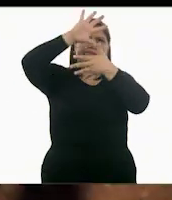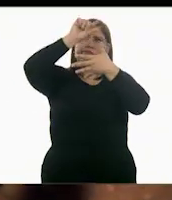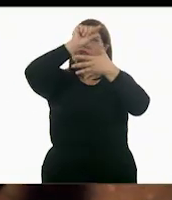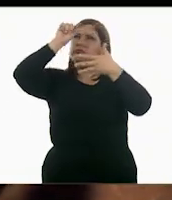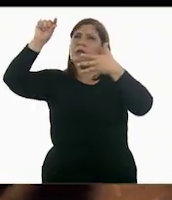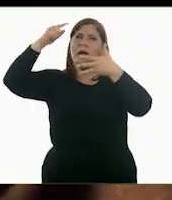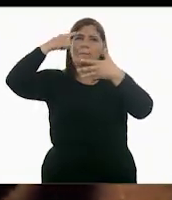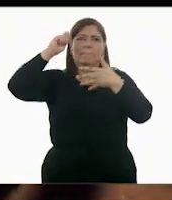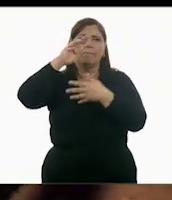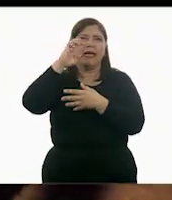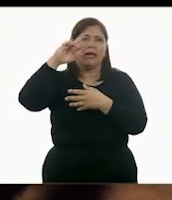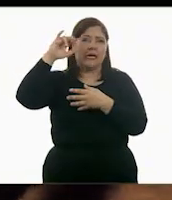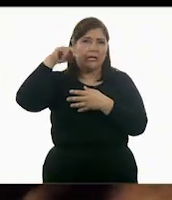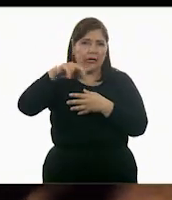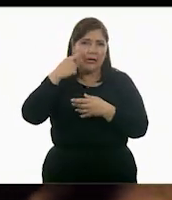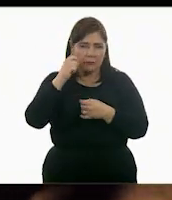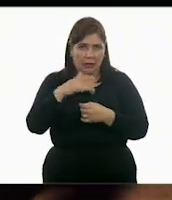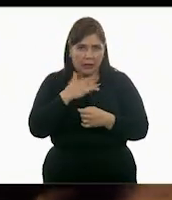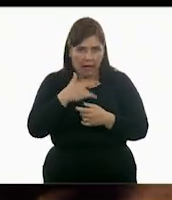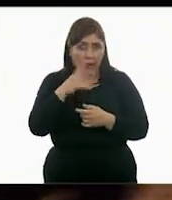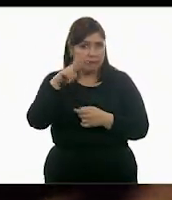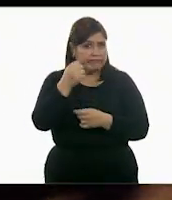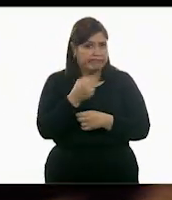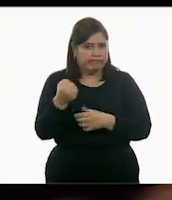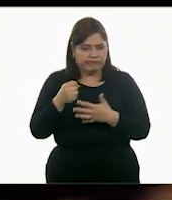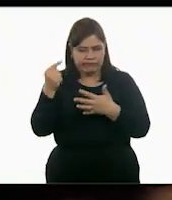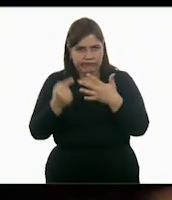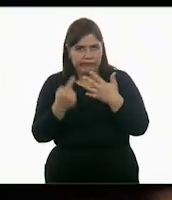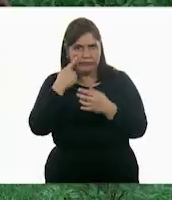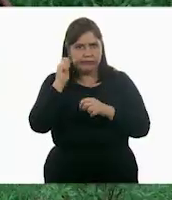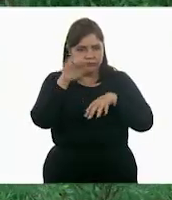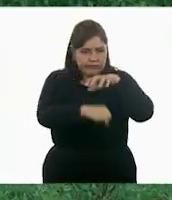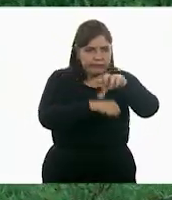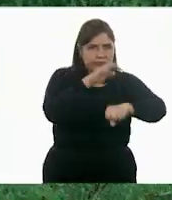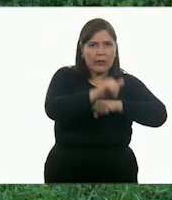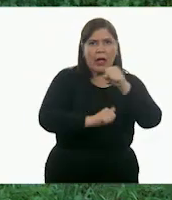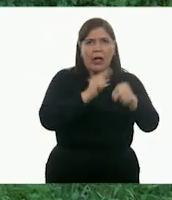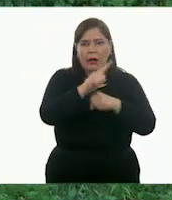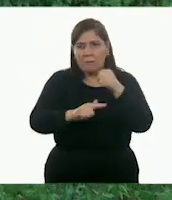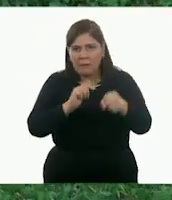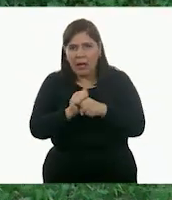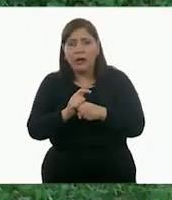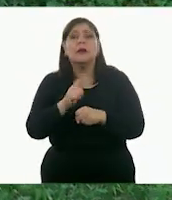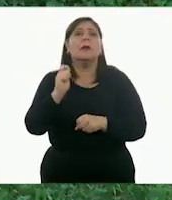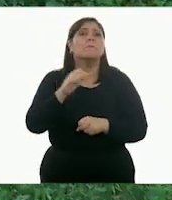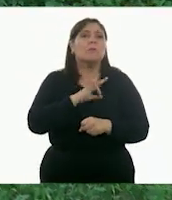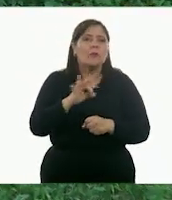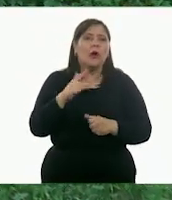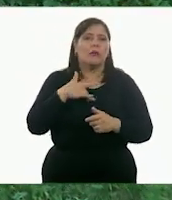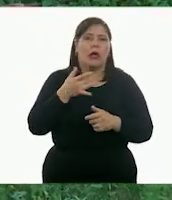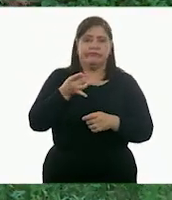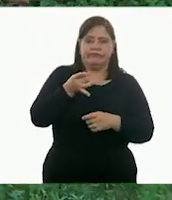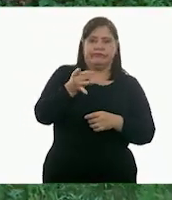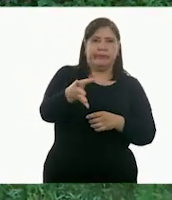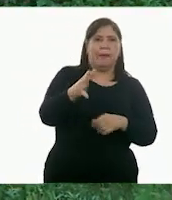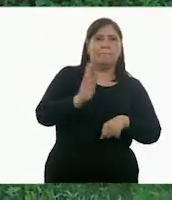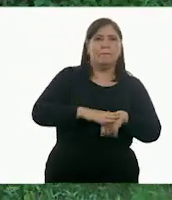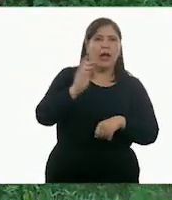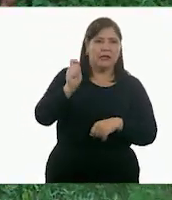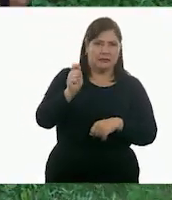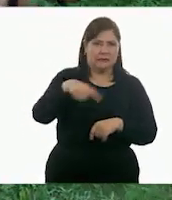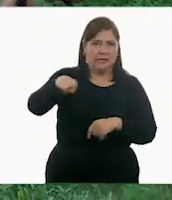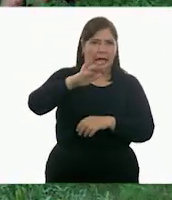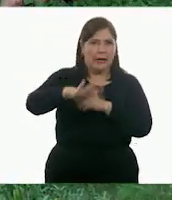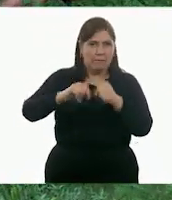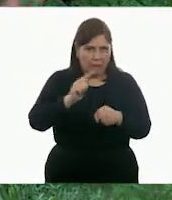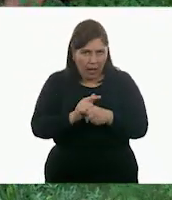cazadores crearon armas para cazar animales más veloces y poderosos que ellos. En